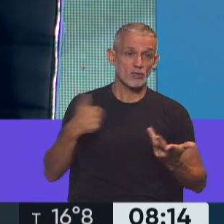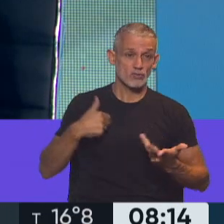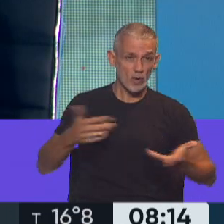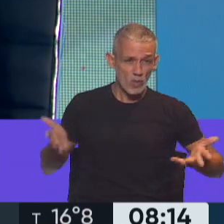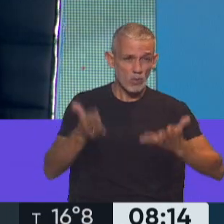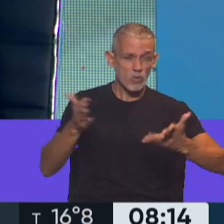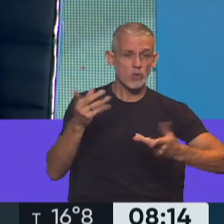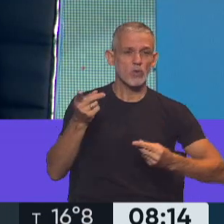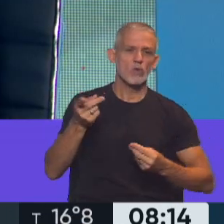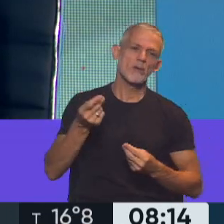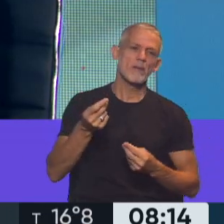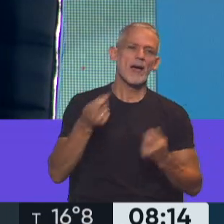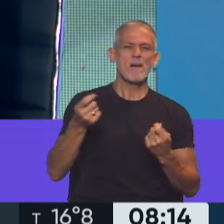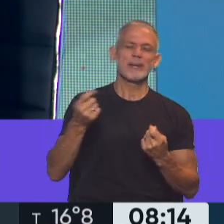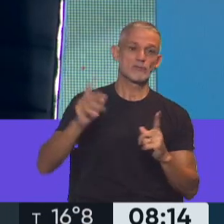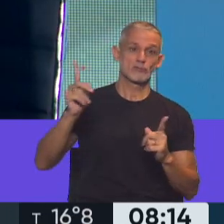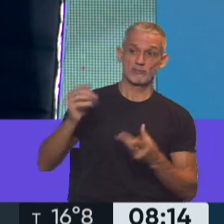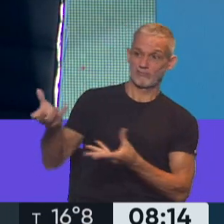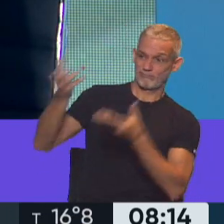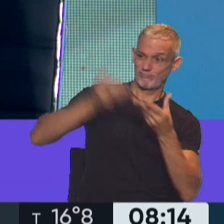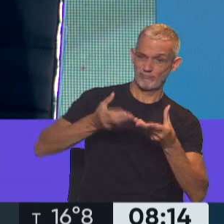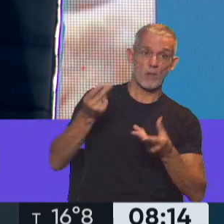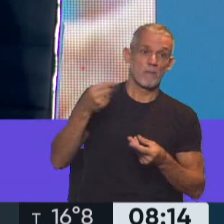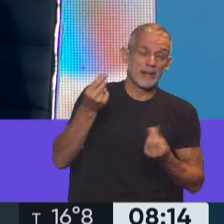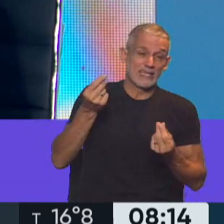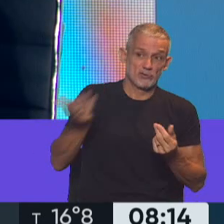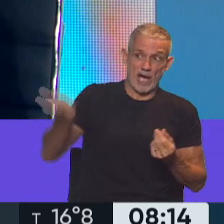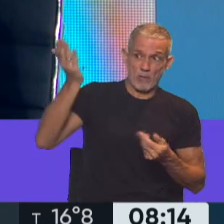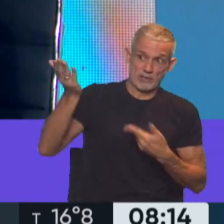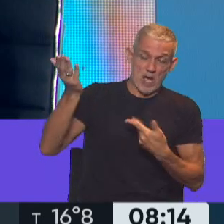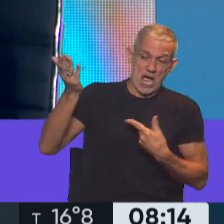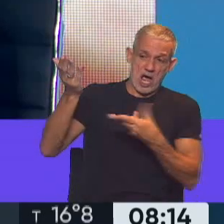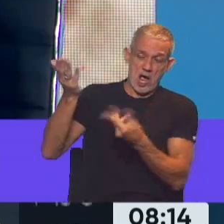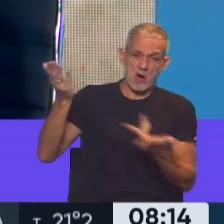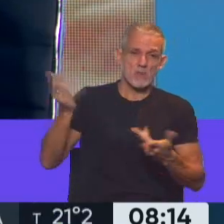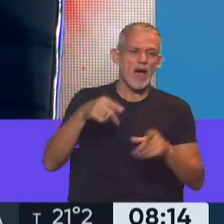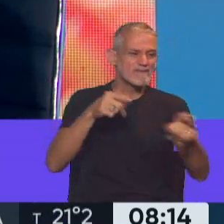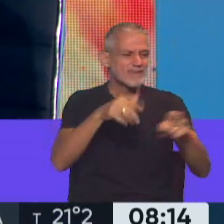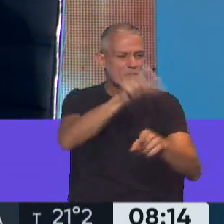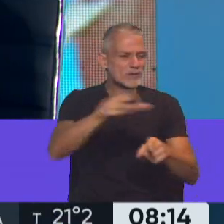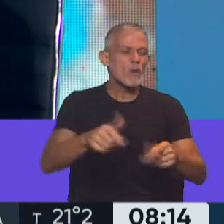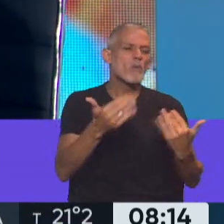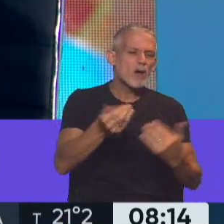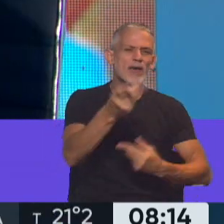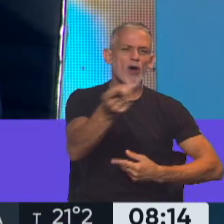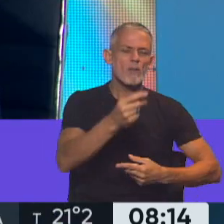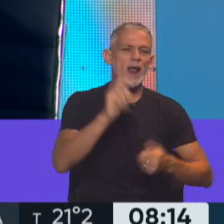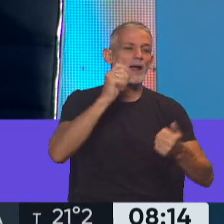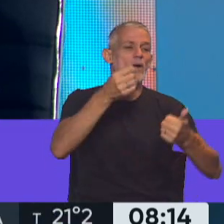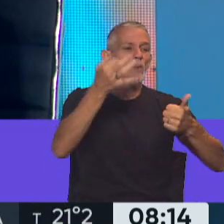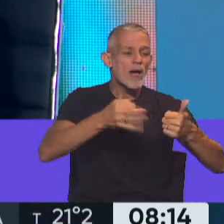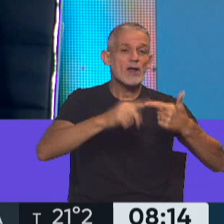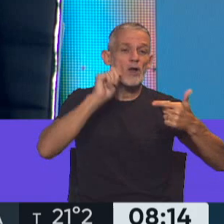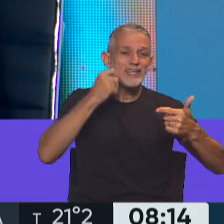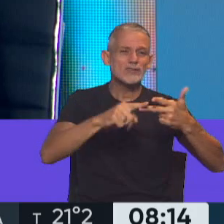impulsamos la suba de los costos, sino somos los que recibimos esos costos y tratamos que doña Rosa y don José puedan comprar bueno, lindo y barato, ¿no?